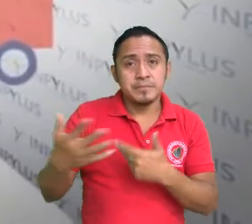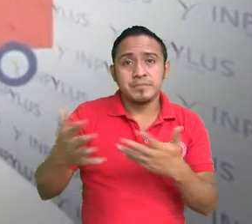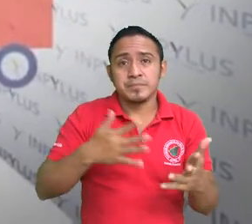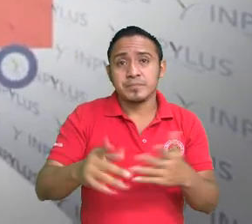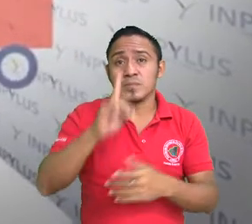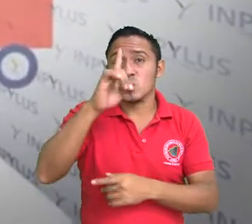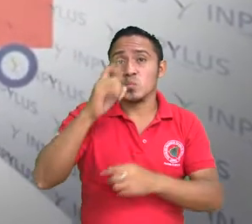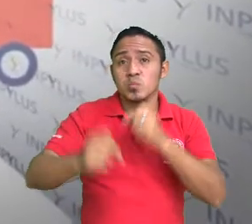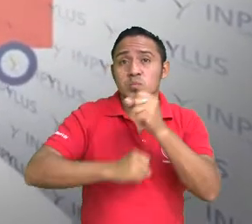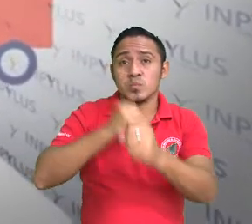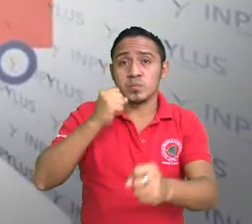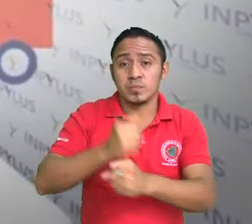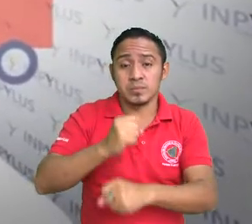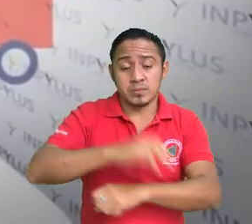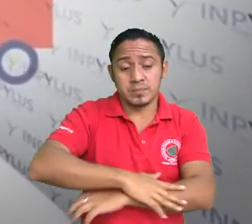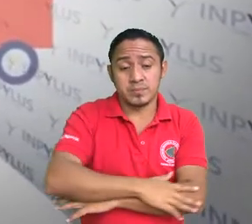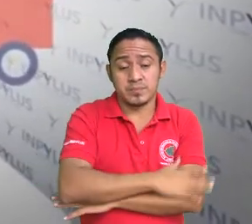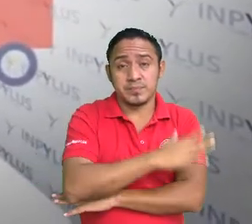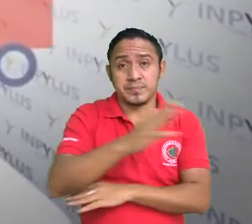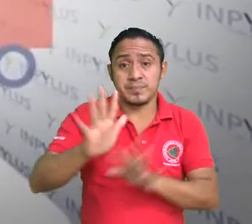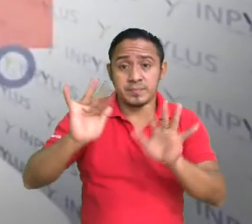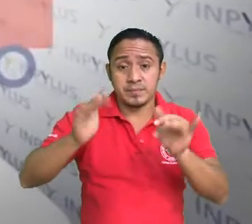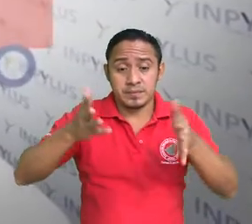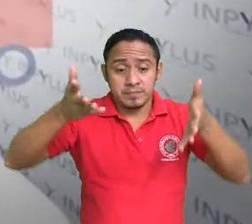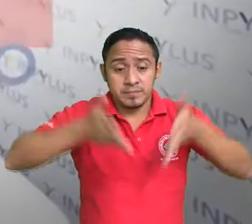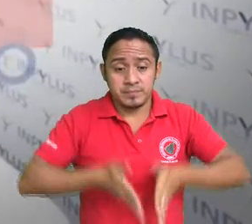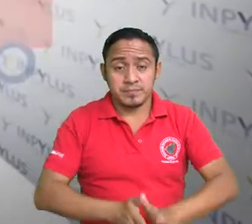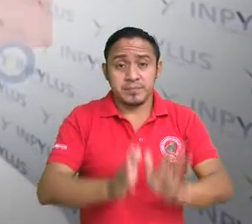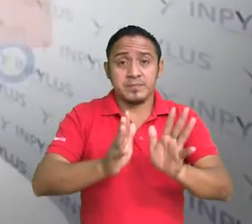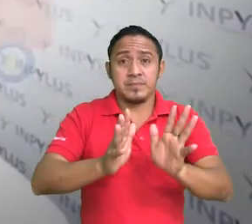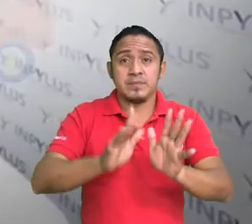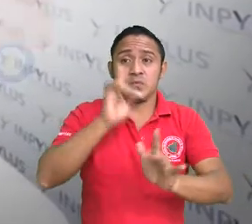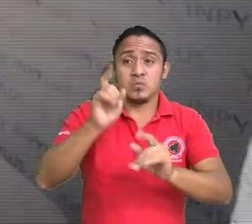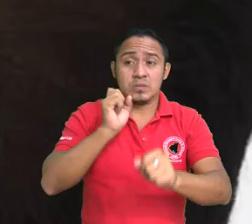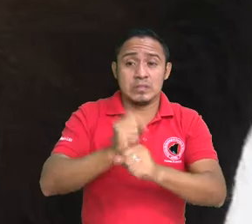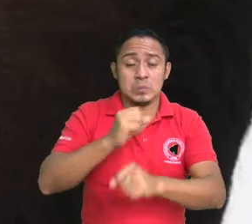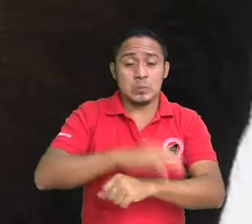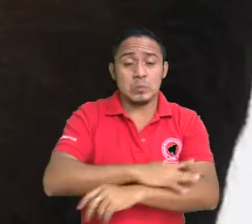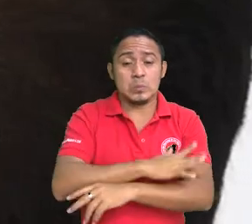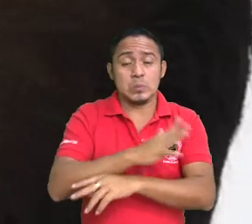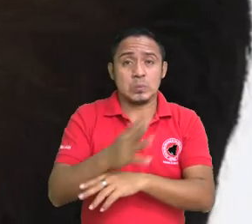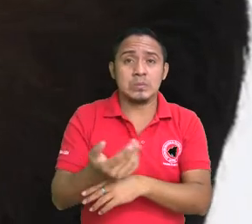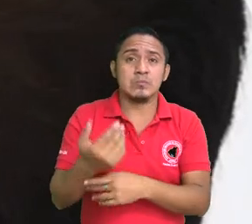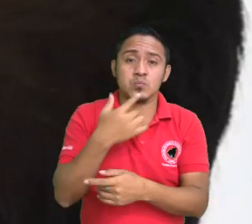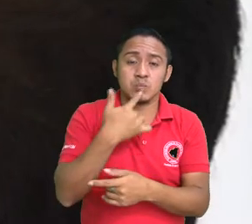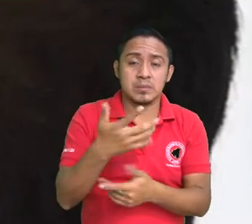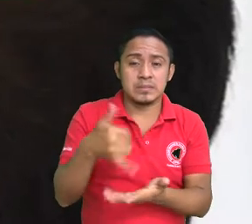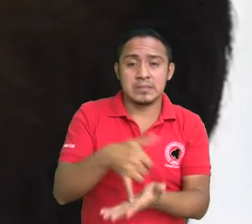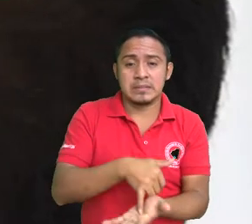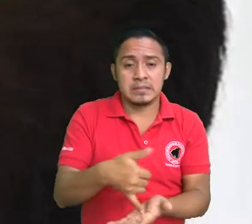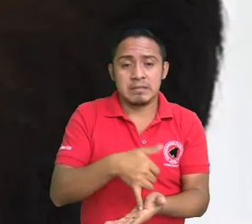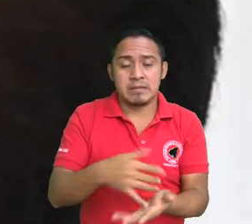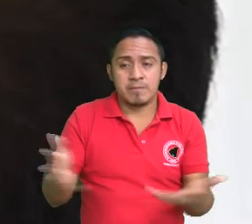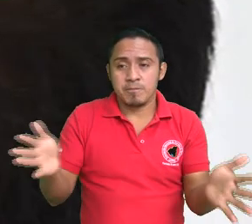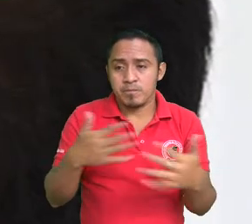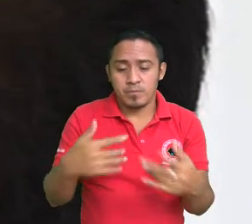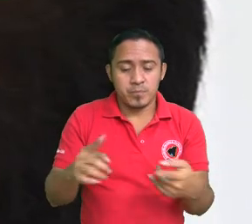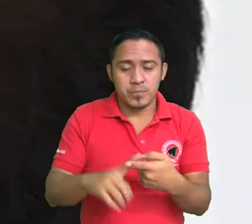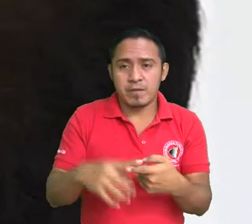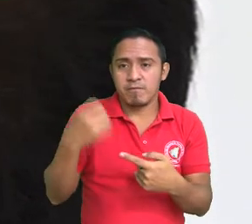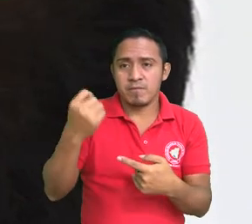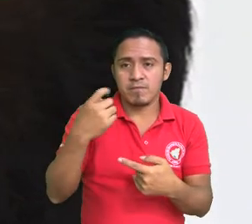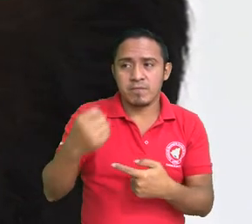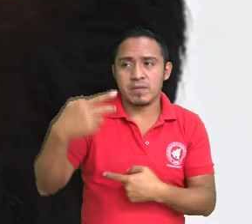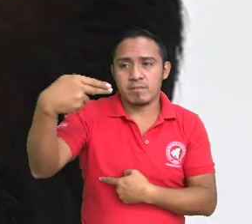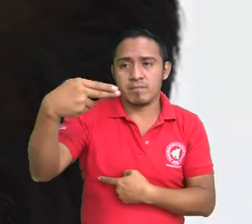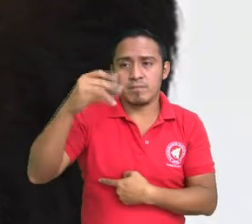hasta 1 año después de haber tenido el bebé, ¿ves? Y también por la deficiencia de hierro, si está asociada, si la mujer